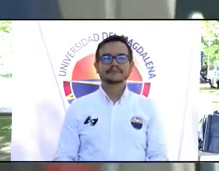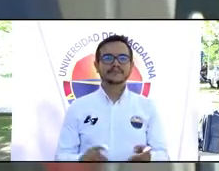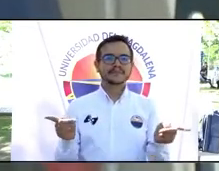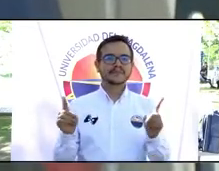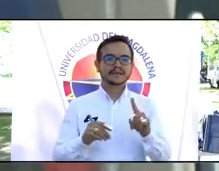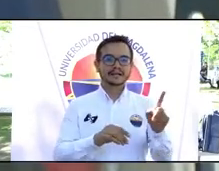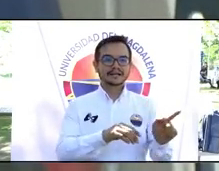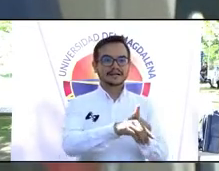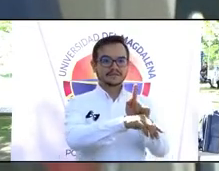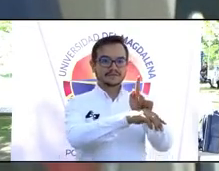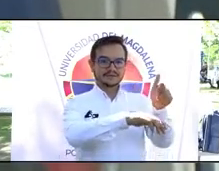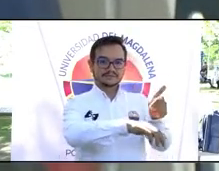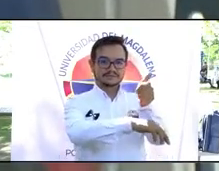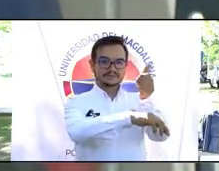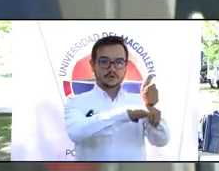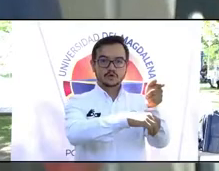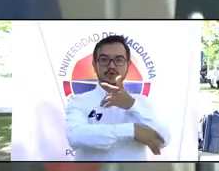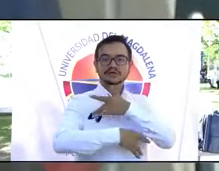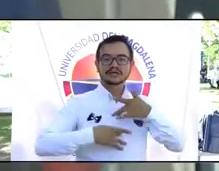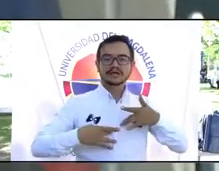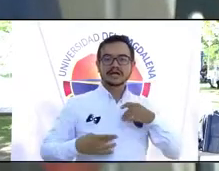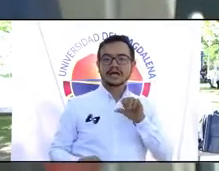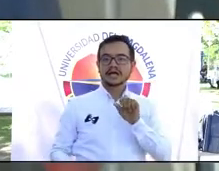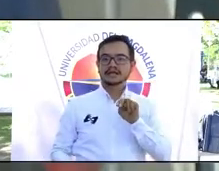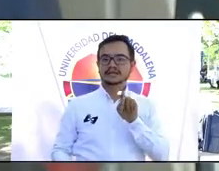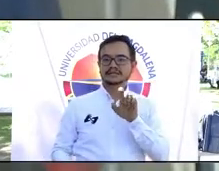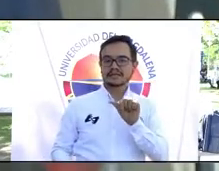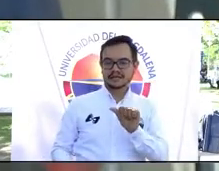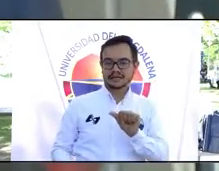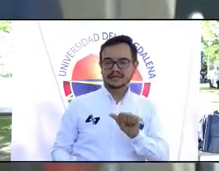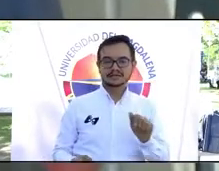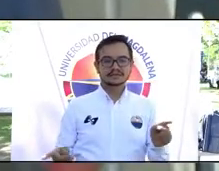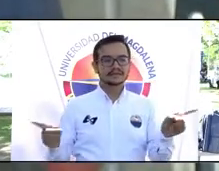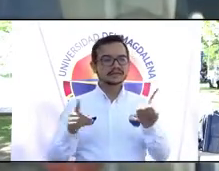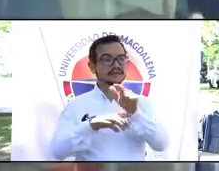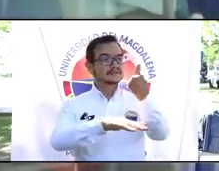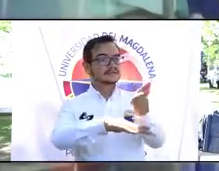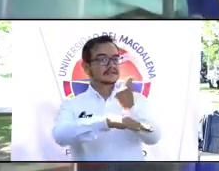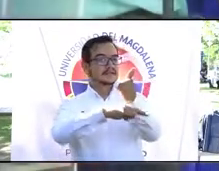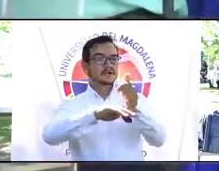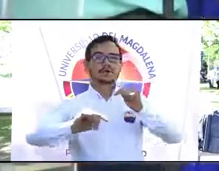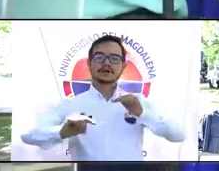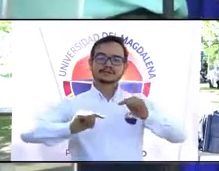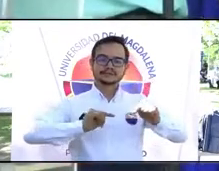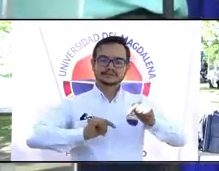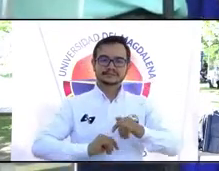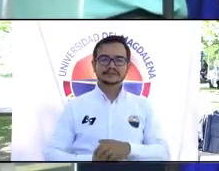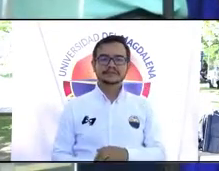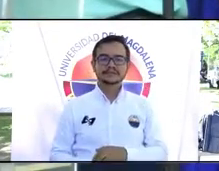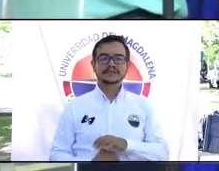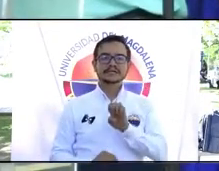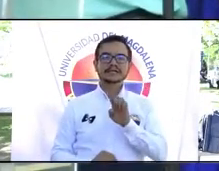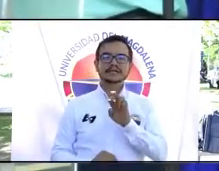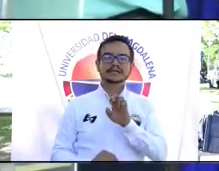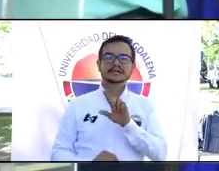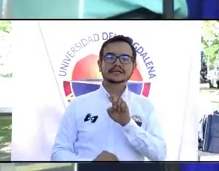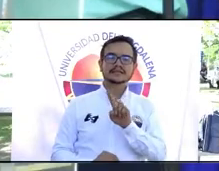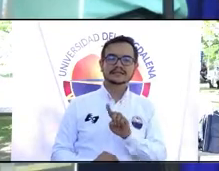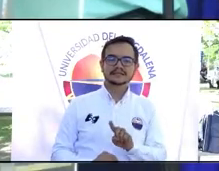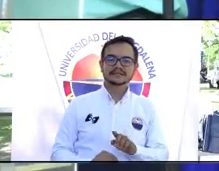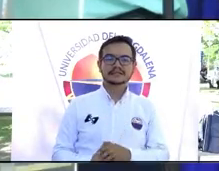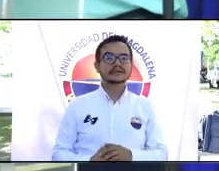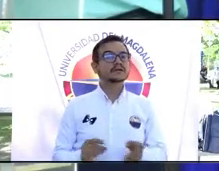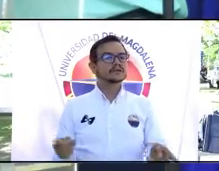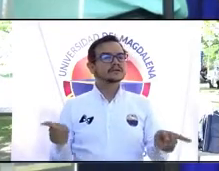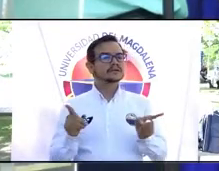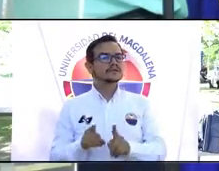de Facultad de Ciencias de la Salud, Ángela Romero, al director administrativo, Hermides Jerez, a la